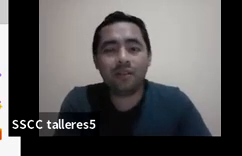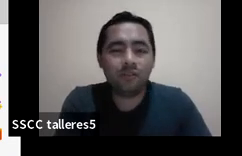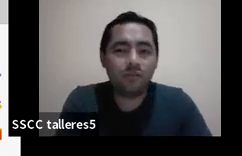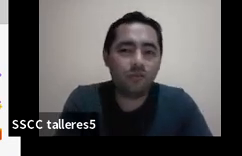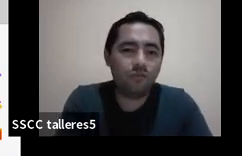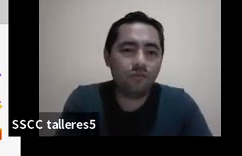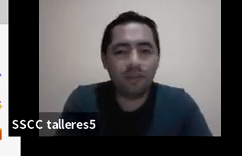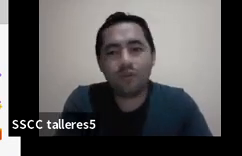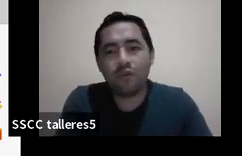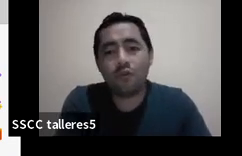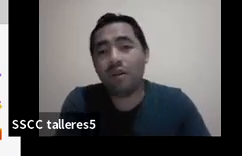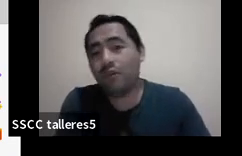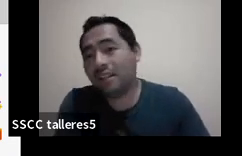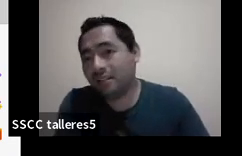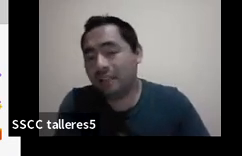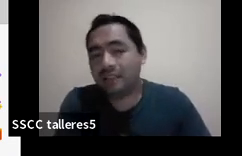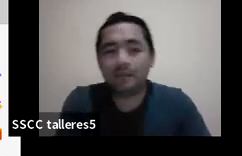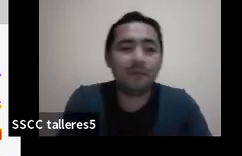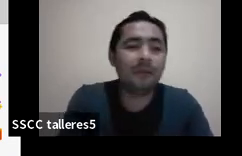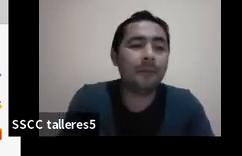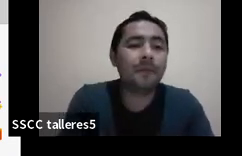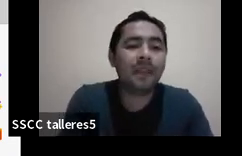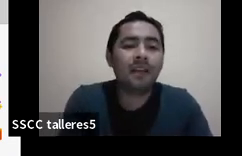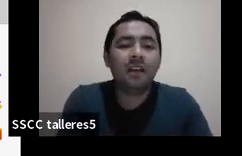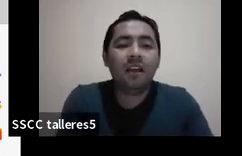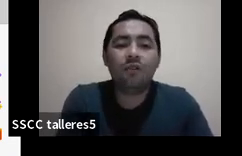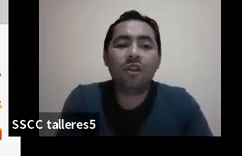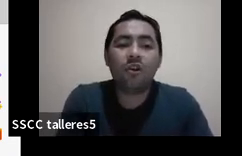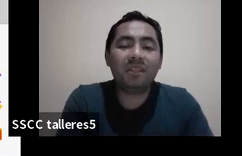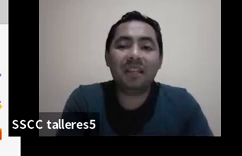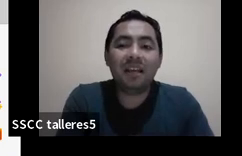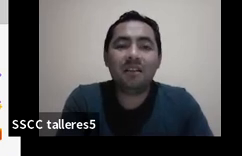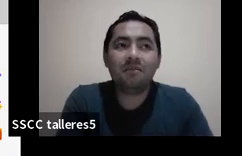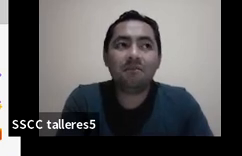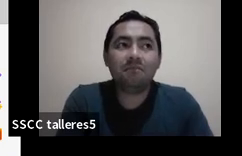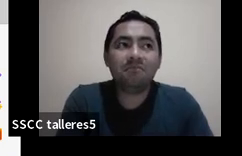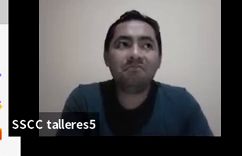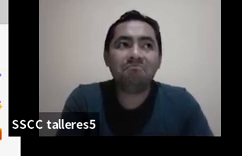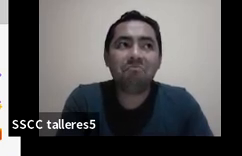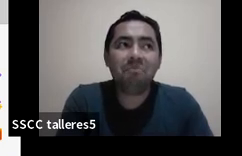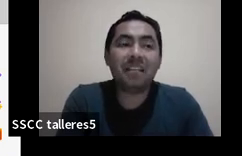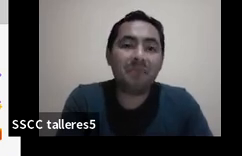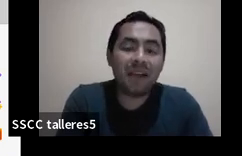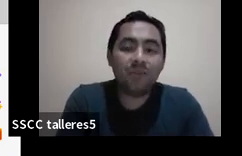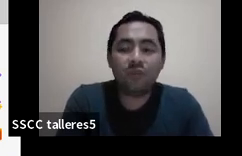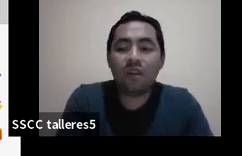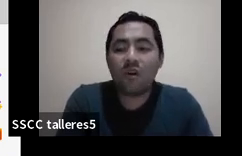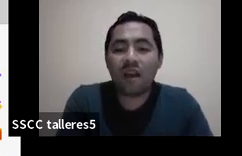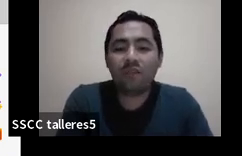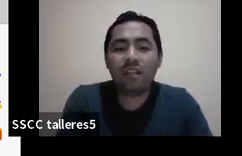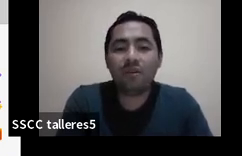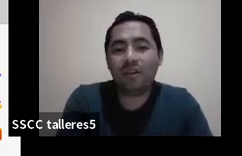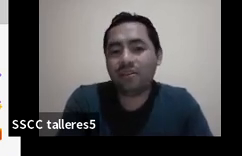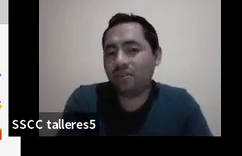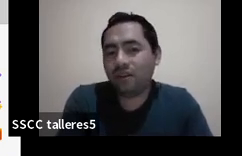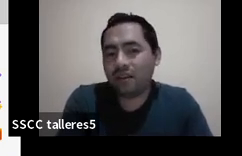lengua de señas con un libro o un manual de señas, ¿ya? El único material plasmado en una